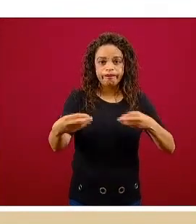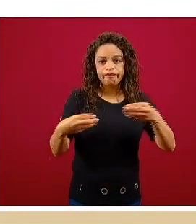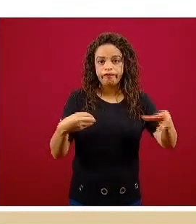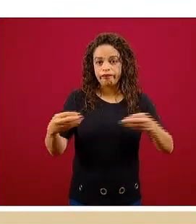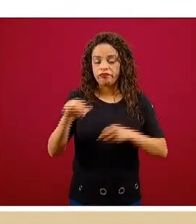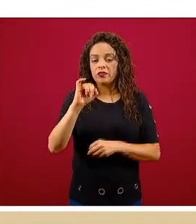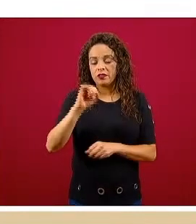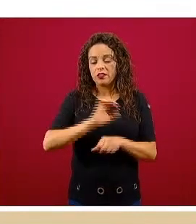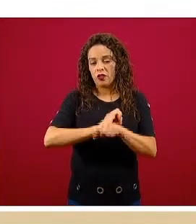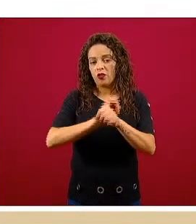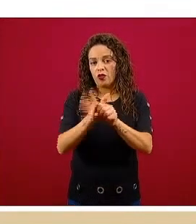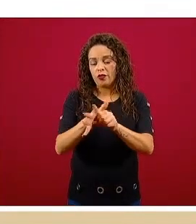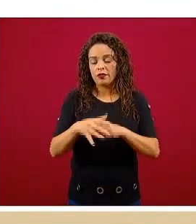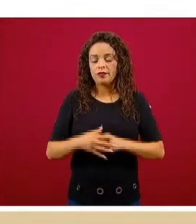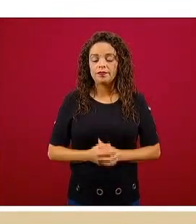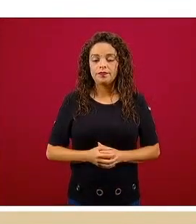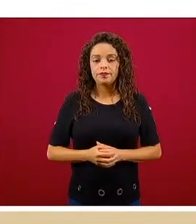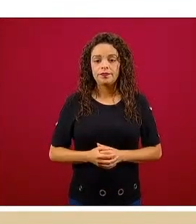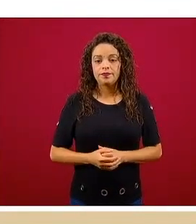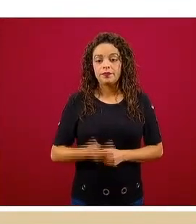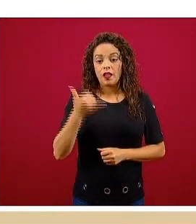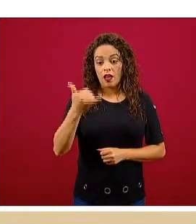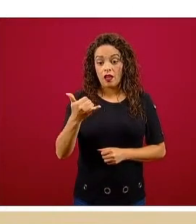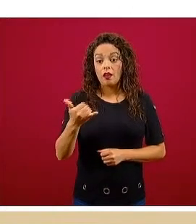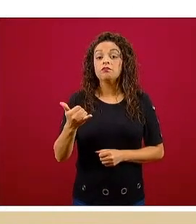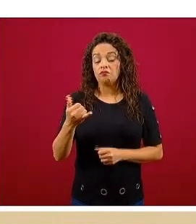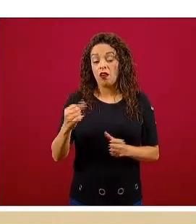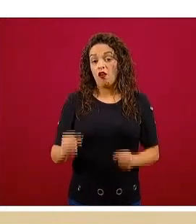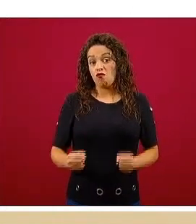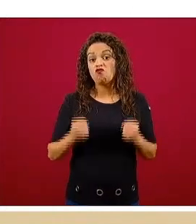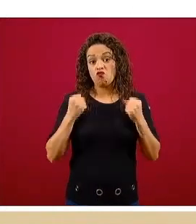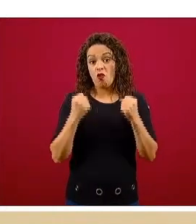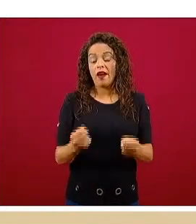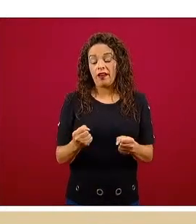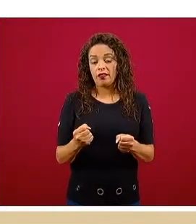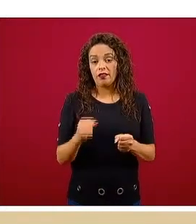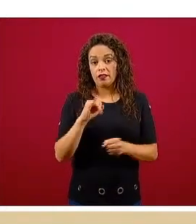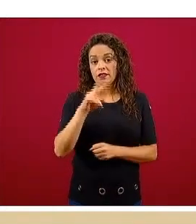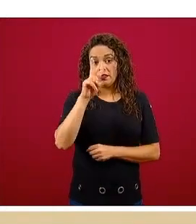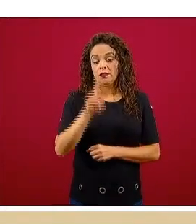presencia de transmisión y además con una intensidad importante. Esperemos que